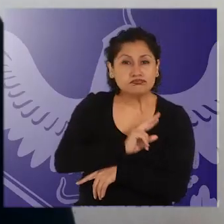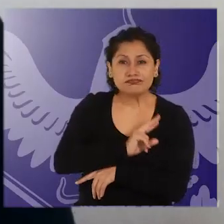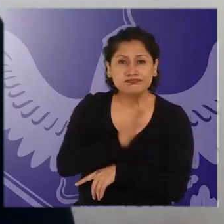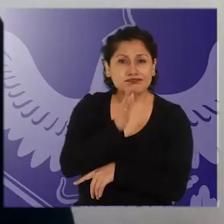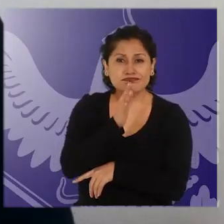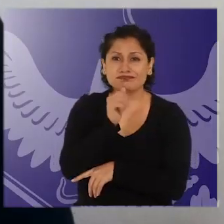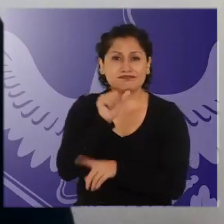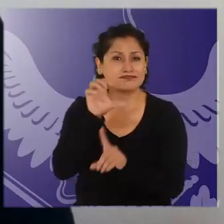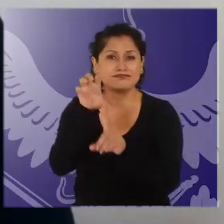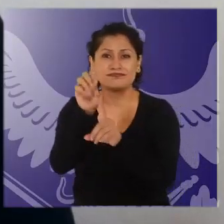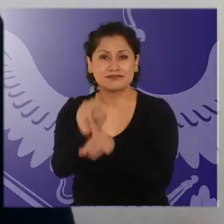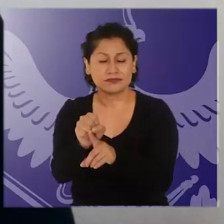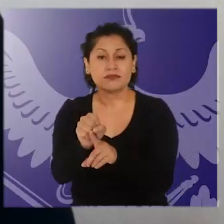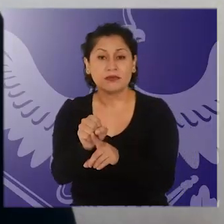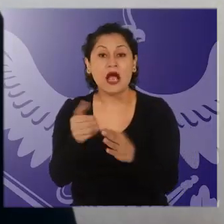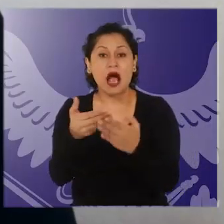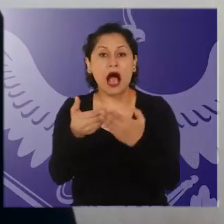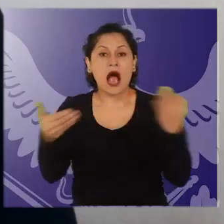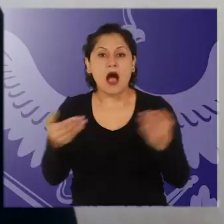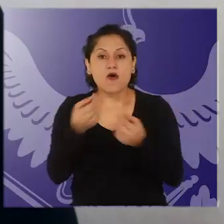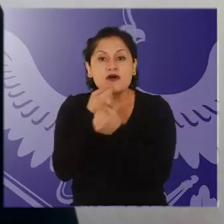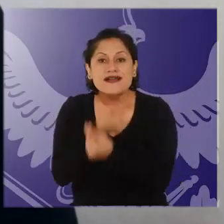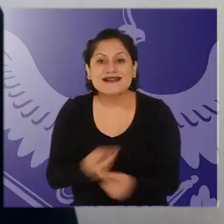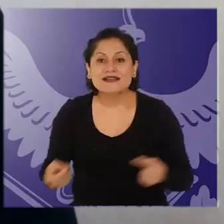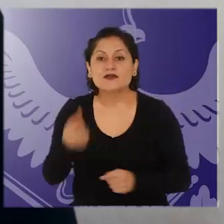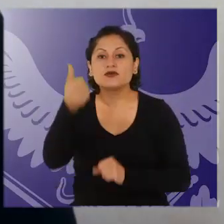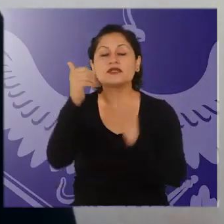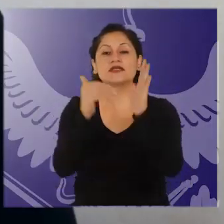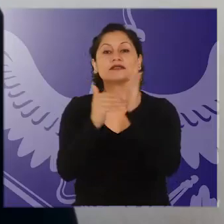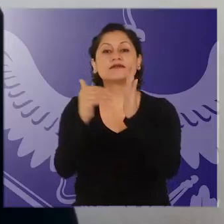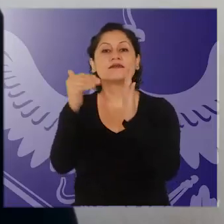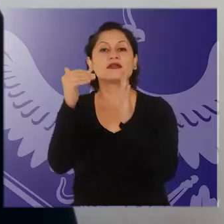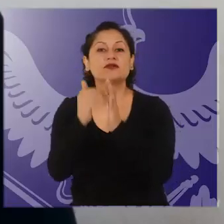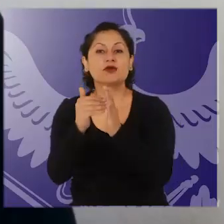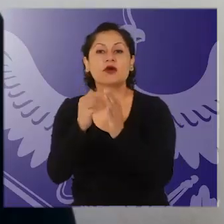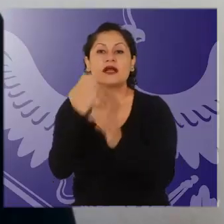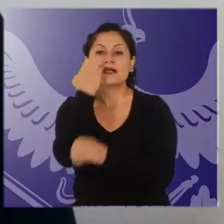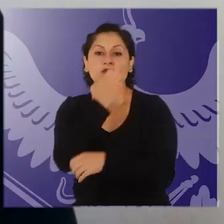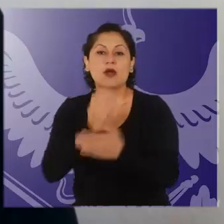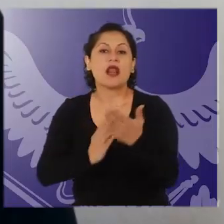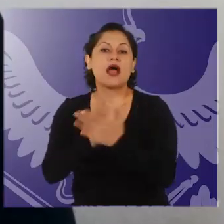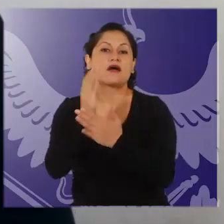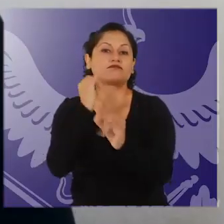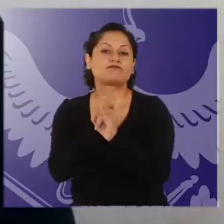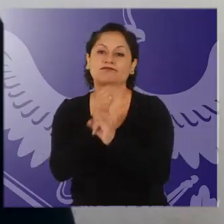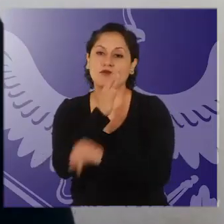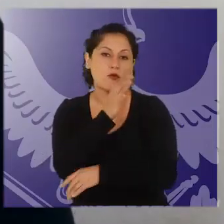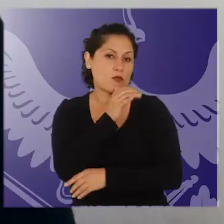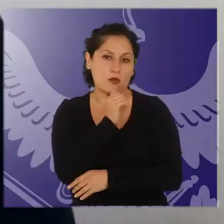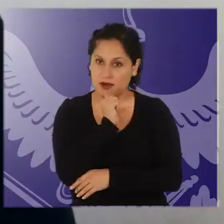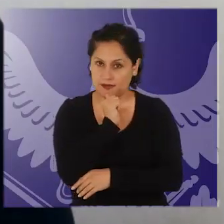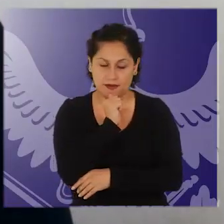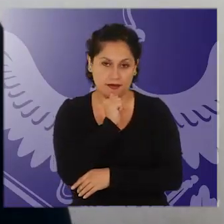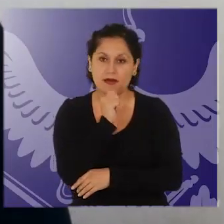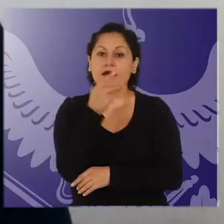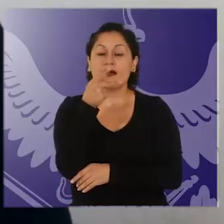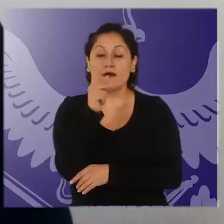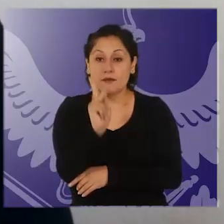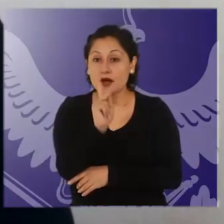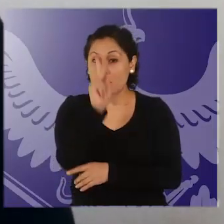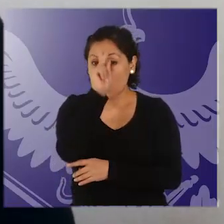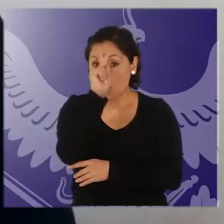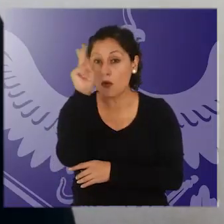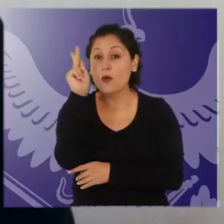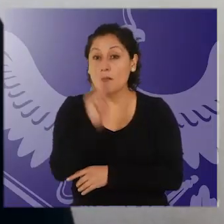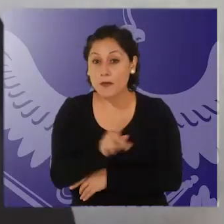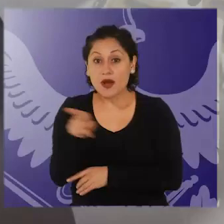hoy tenemos una ausencia de 6 millones de niños que no tienen acceso a una escuela online. Pero sobre